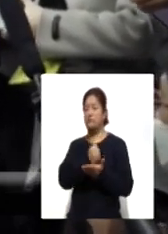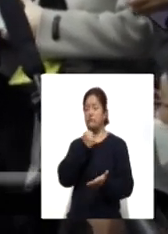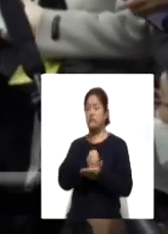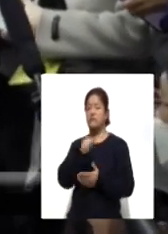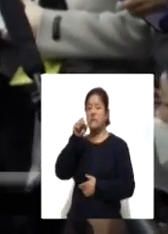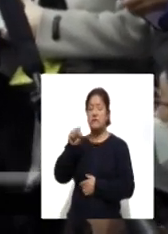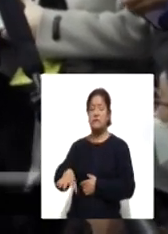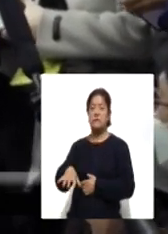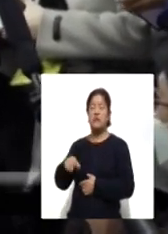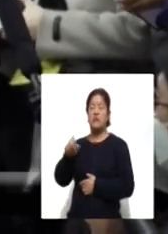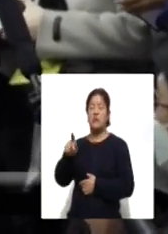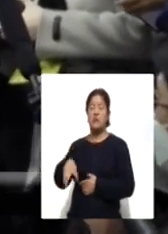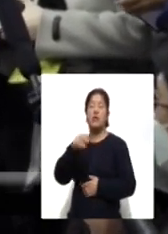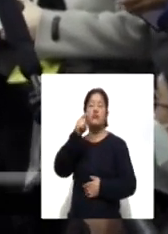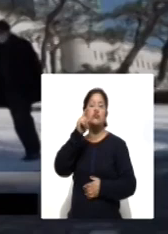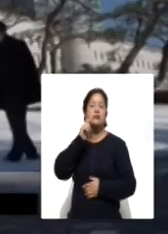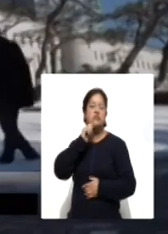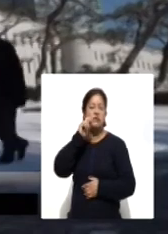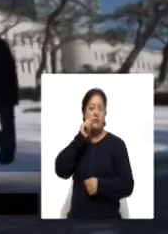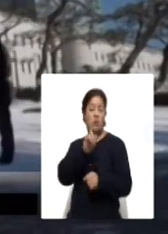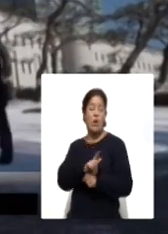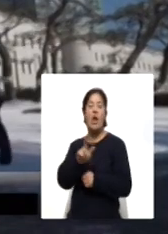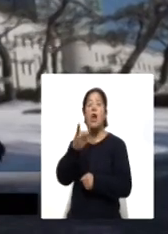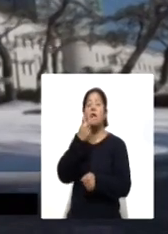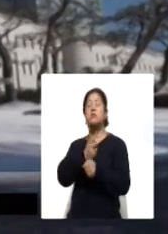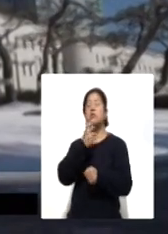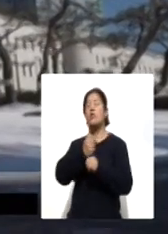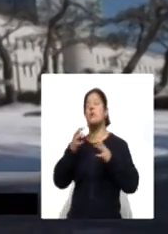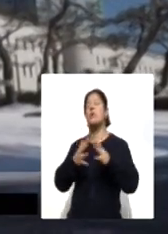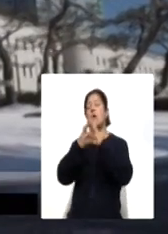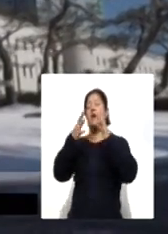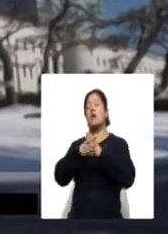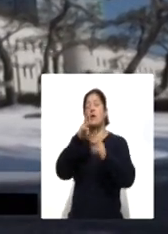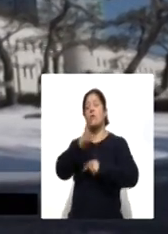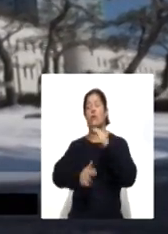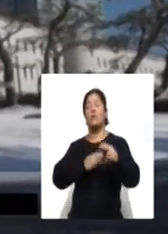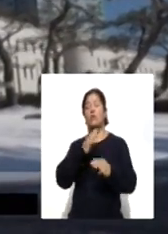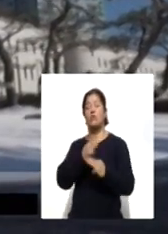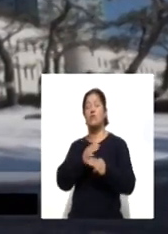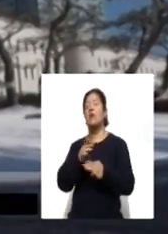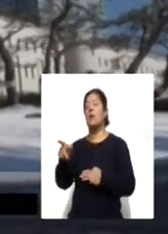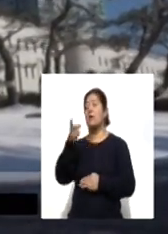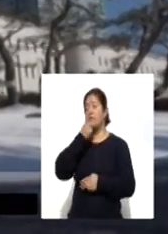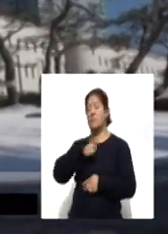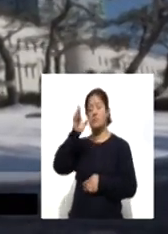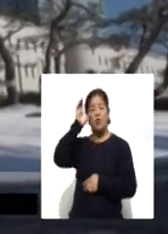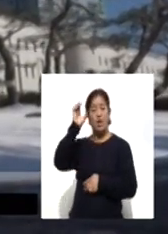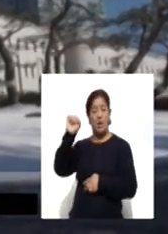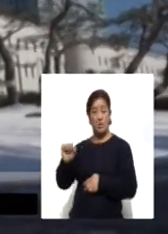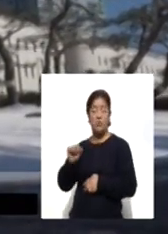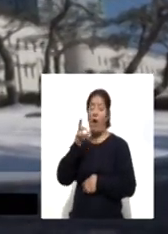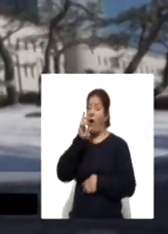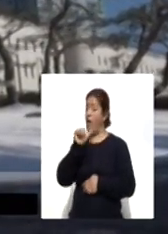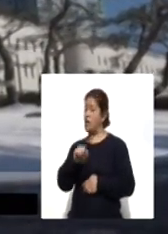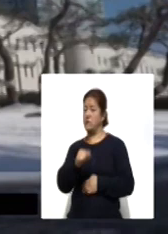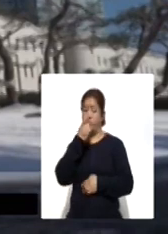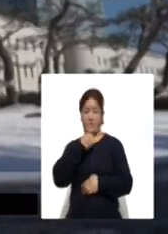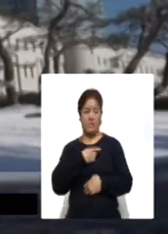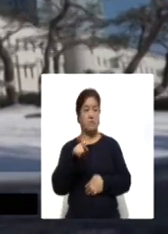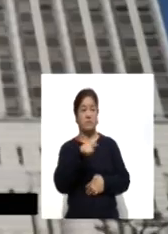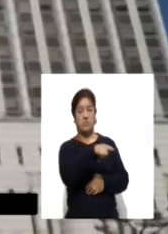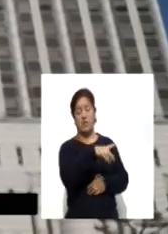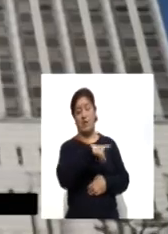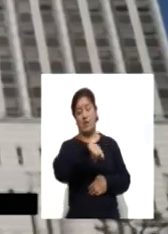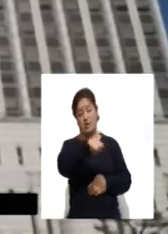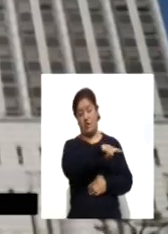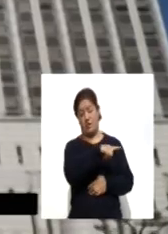la Segunda Guerra Mundial. Así lo determinó el viernes un tribunal de Corea del Sur, que resolvió que Tokio pague a cada